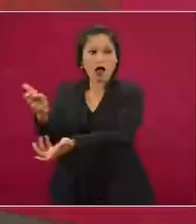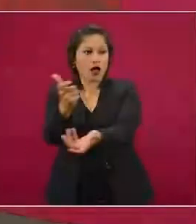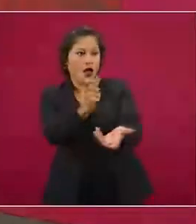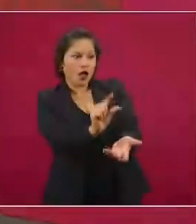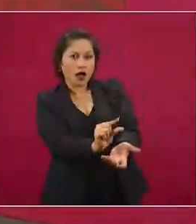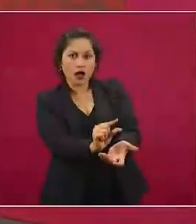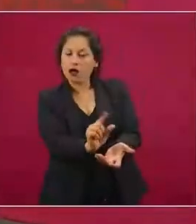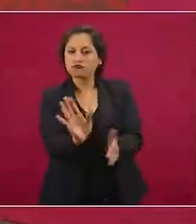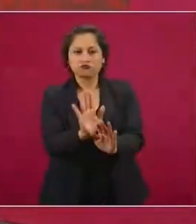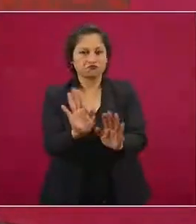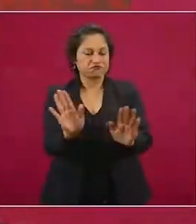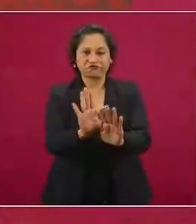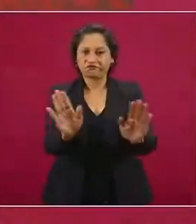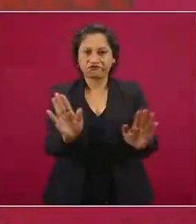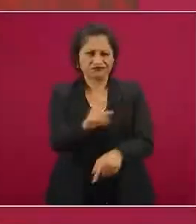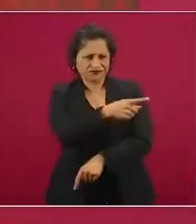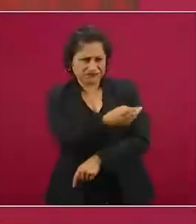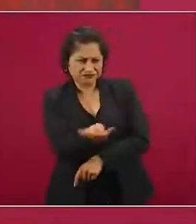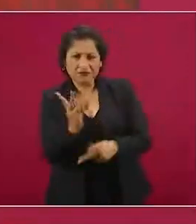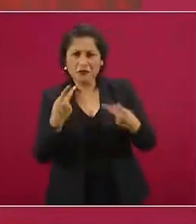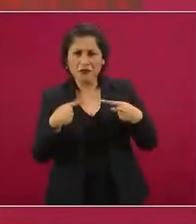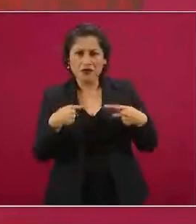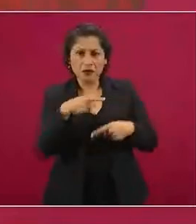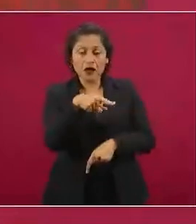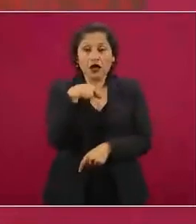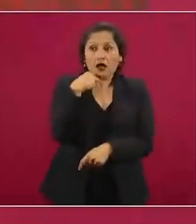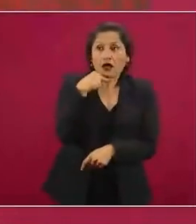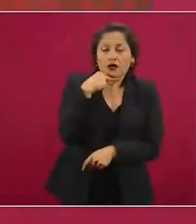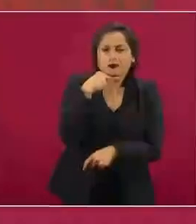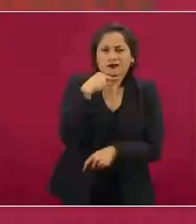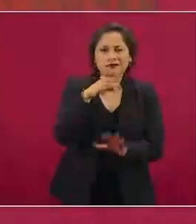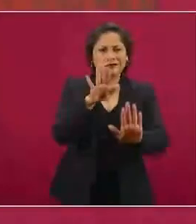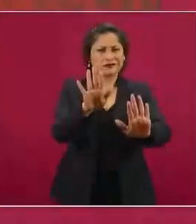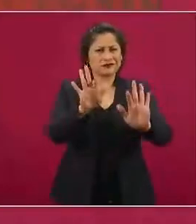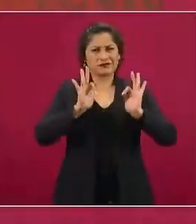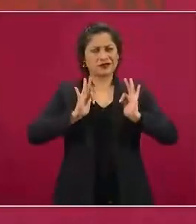Ellos no tienen por qué preocuparse, los cineastas.